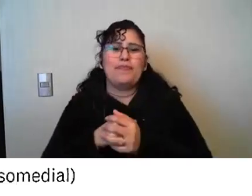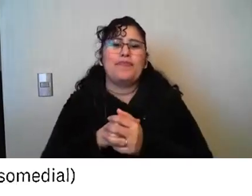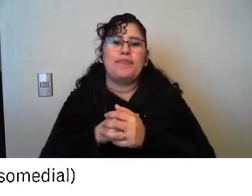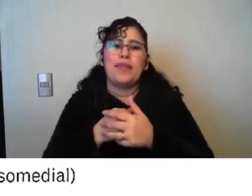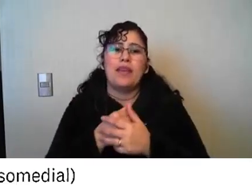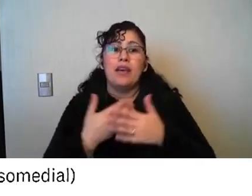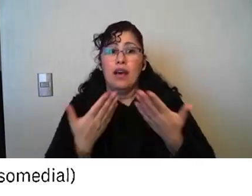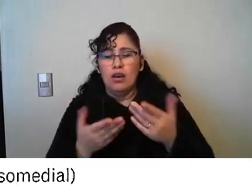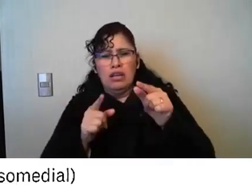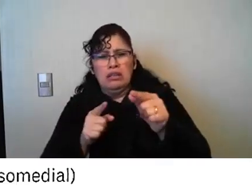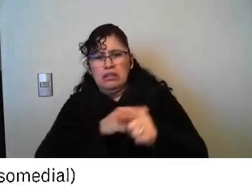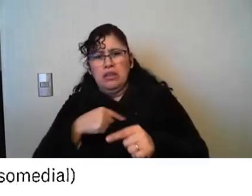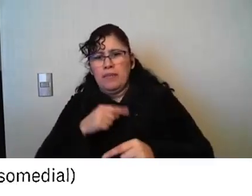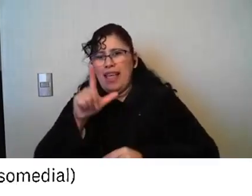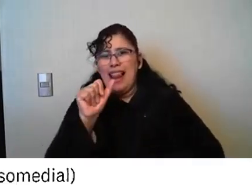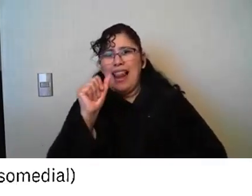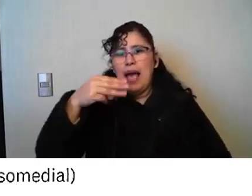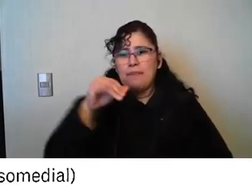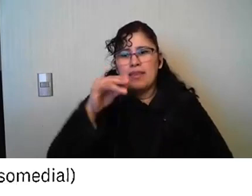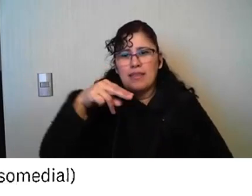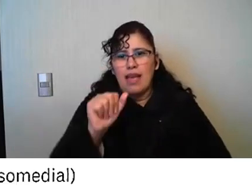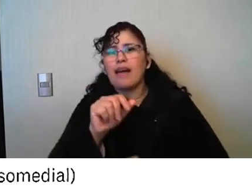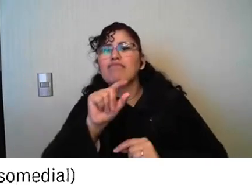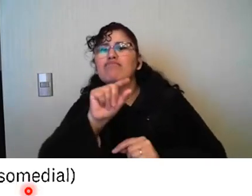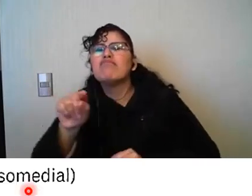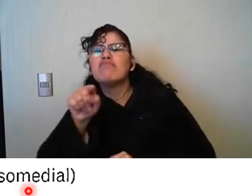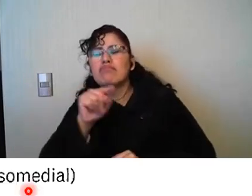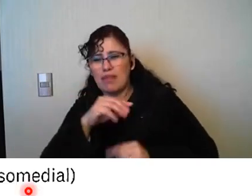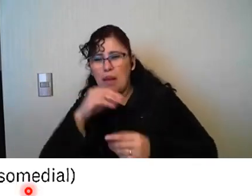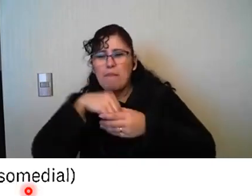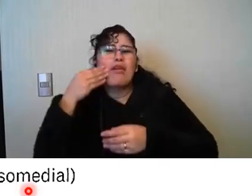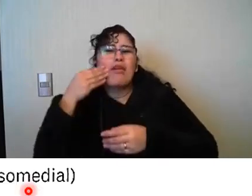Y que se llama lámina medular interna, ahí está el nombre.